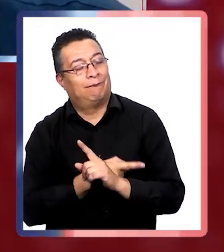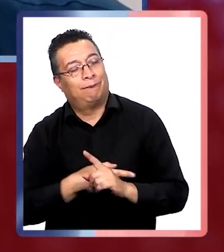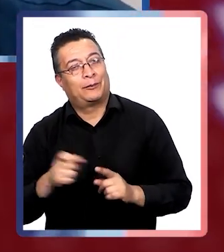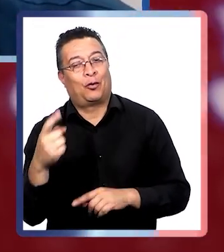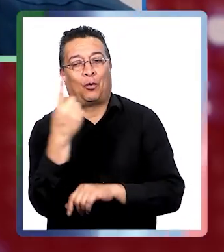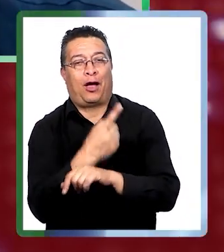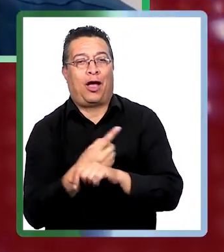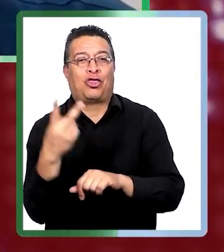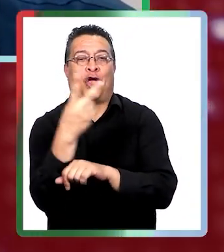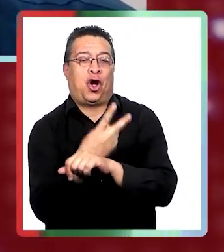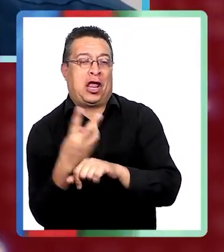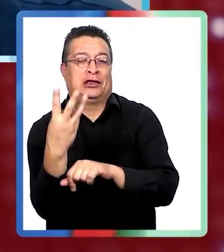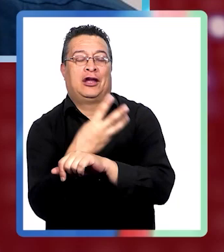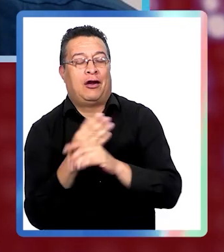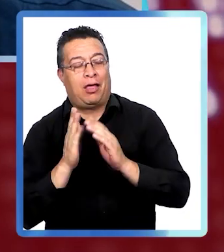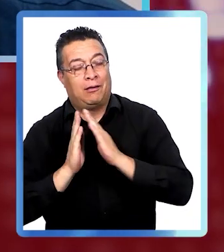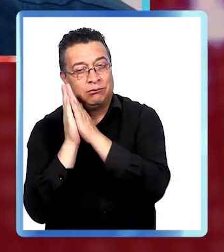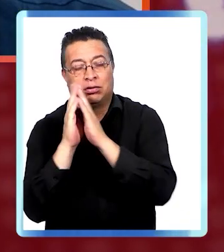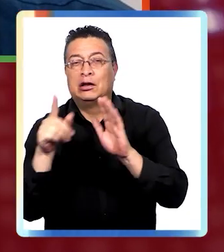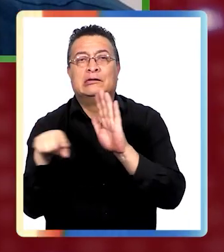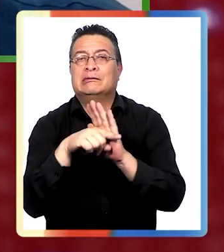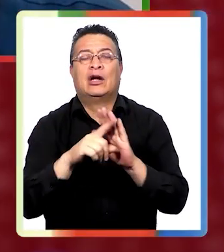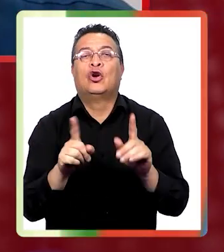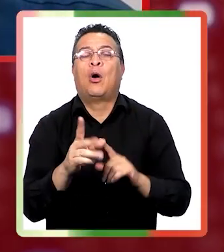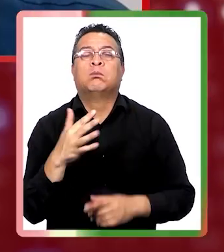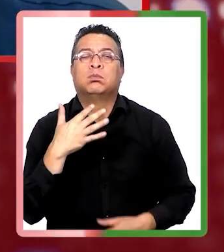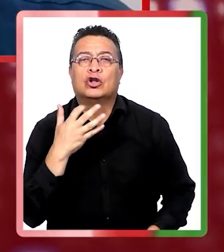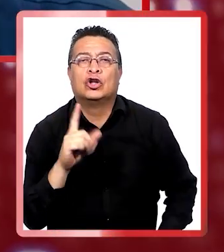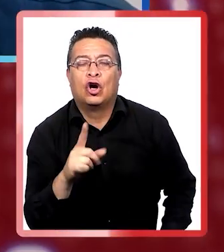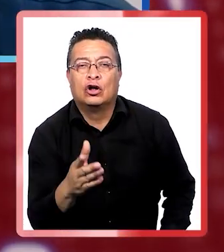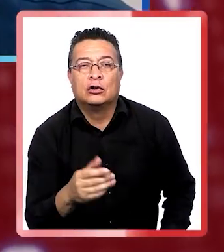en la cama, ¿cuál es el efecto controversial que pueda generar esto?